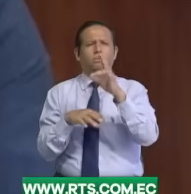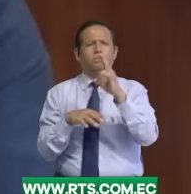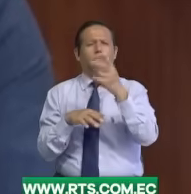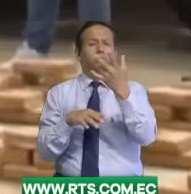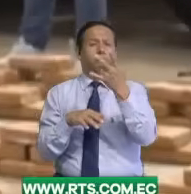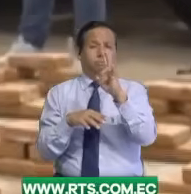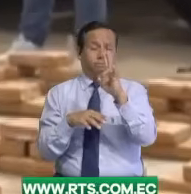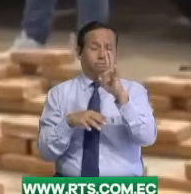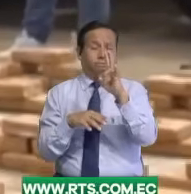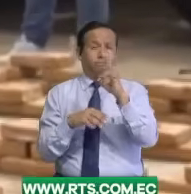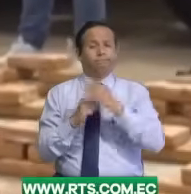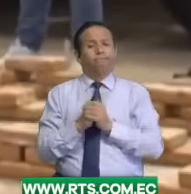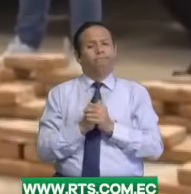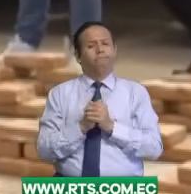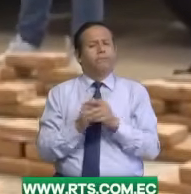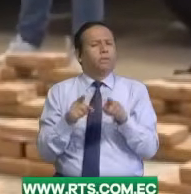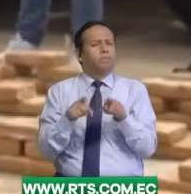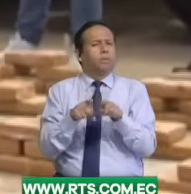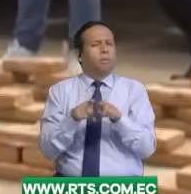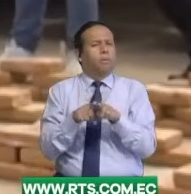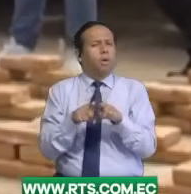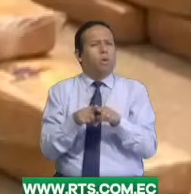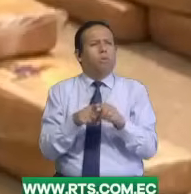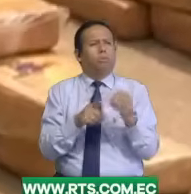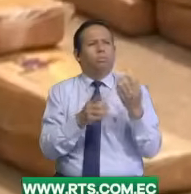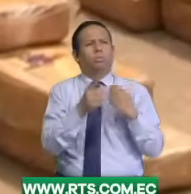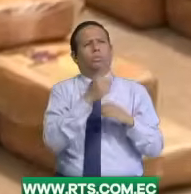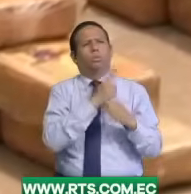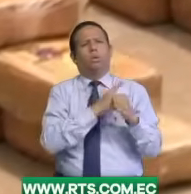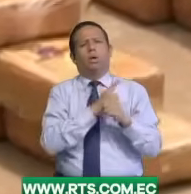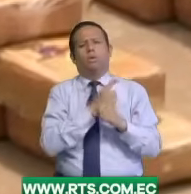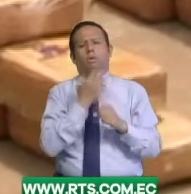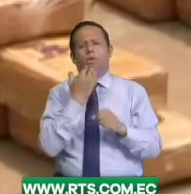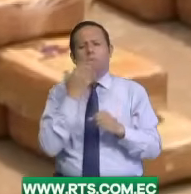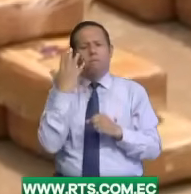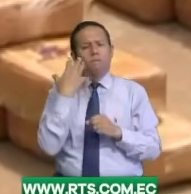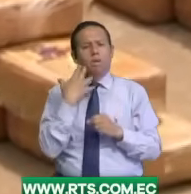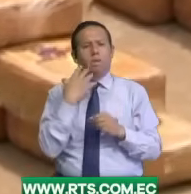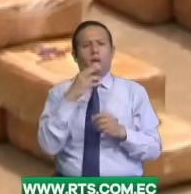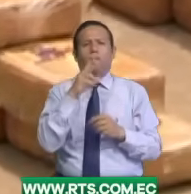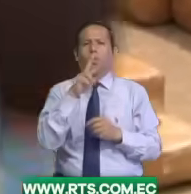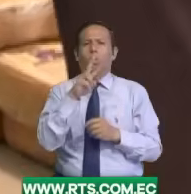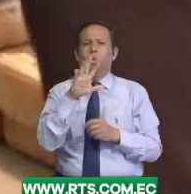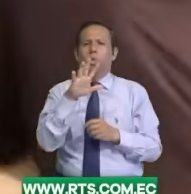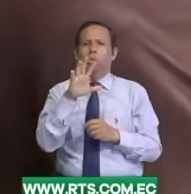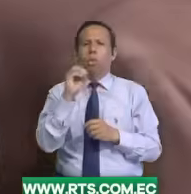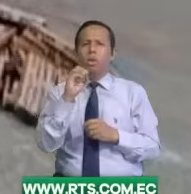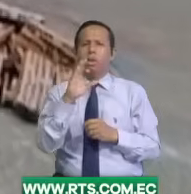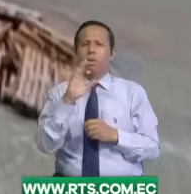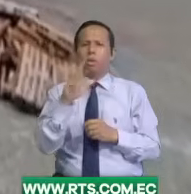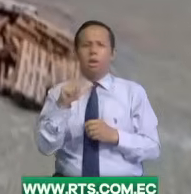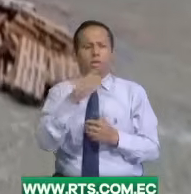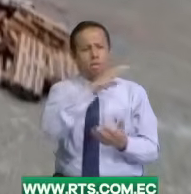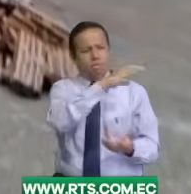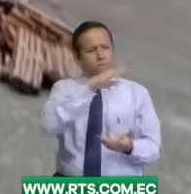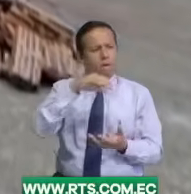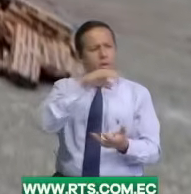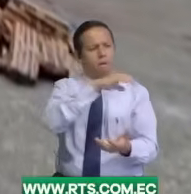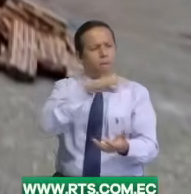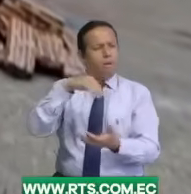5.717. Lo mismo habría ocurrido en la misma fecha, arrebatándoles 250 toneladas de estupefacientes a